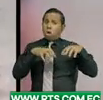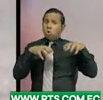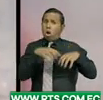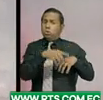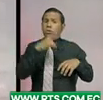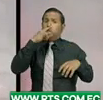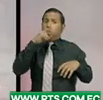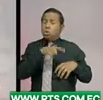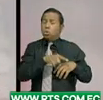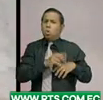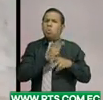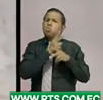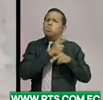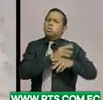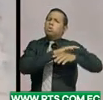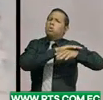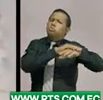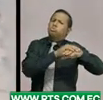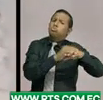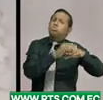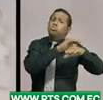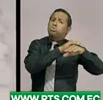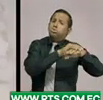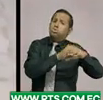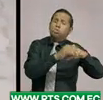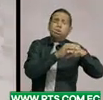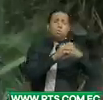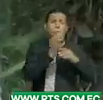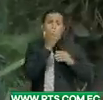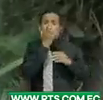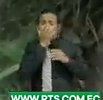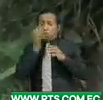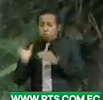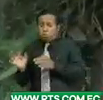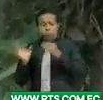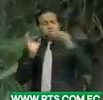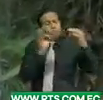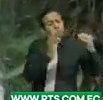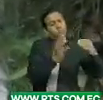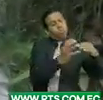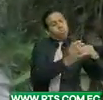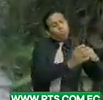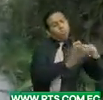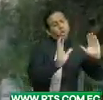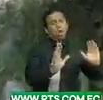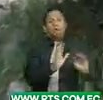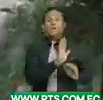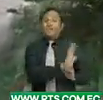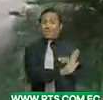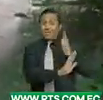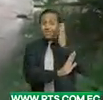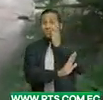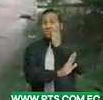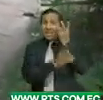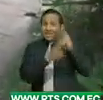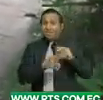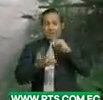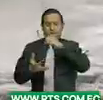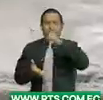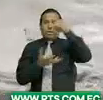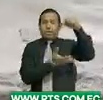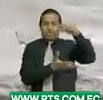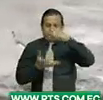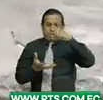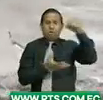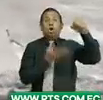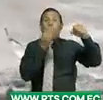en su inocencia, él protege a su mascotita con la mascarilla. A su señora madre también entregaron algunos víveres durante la visita